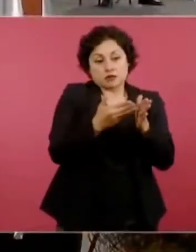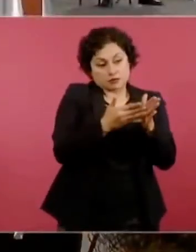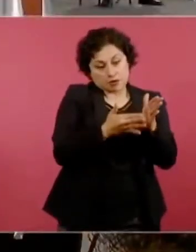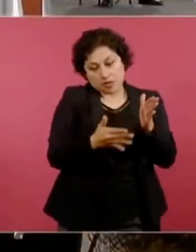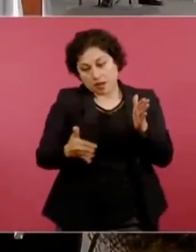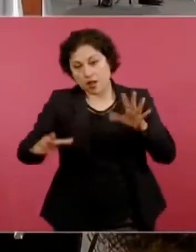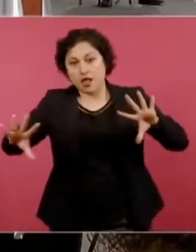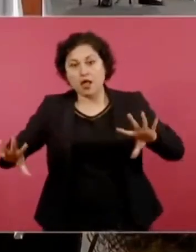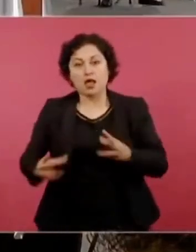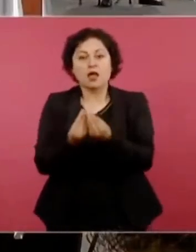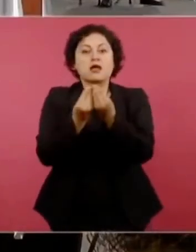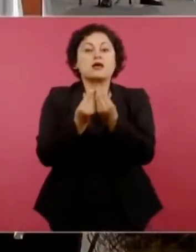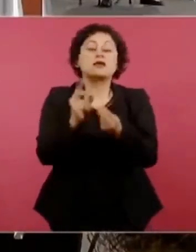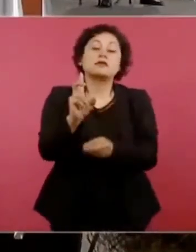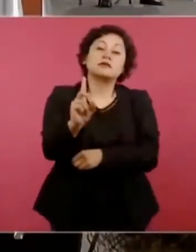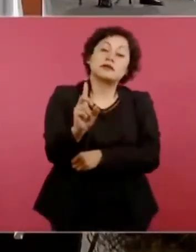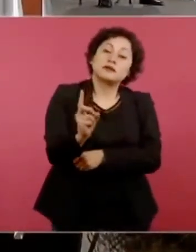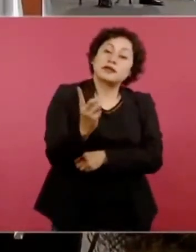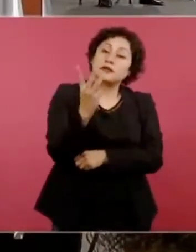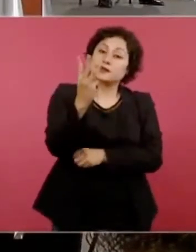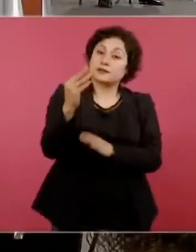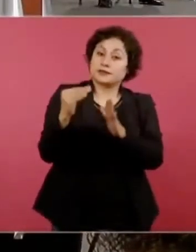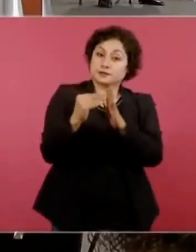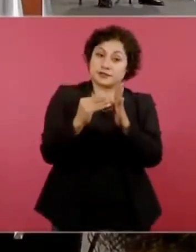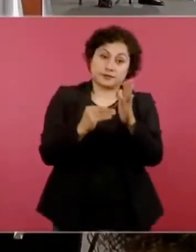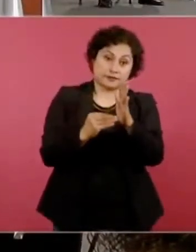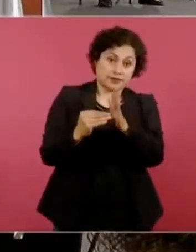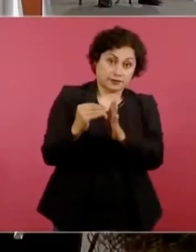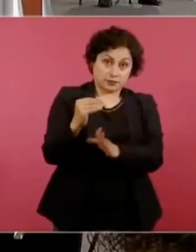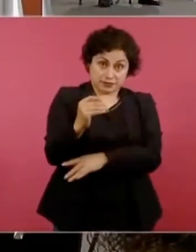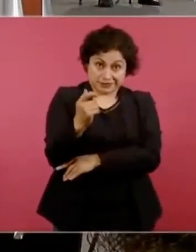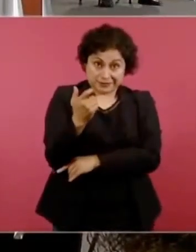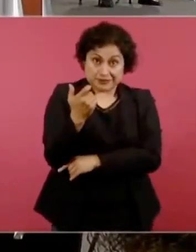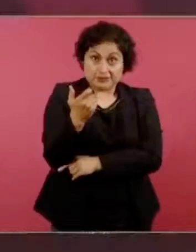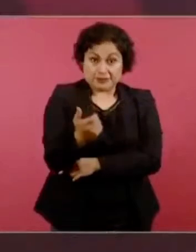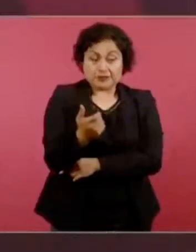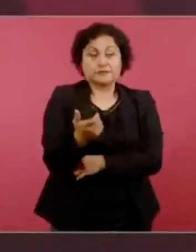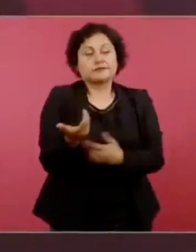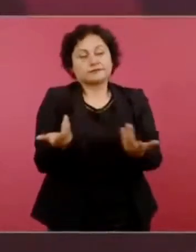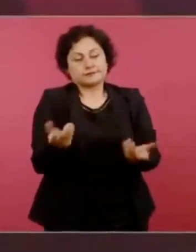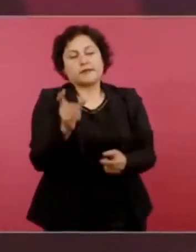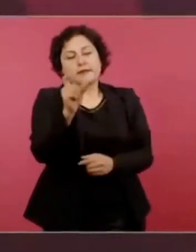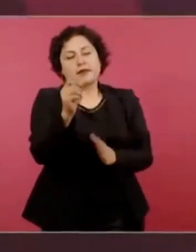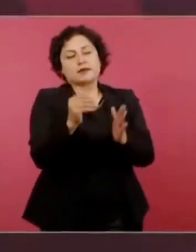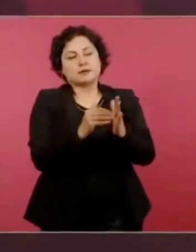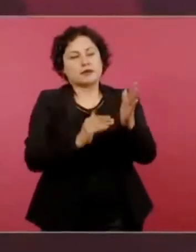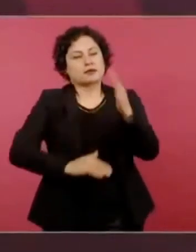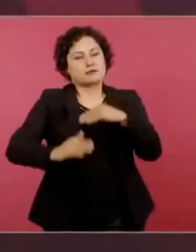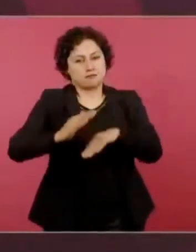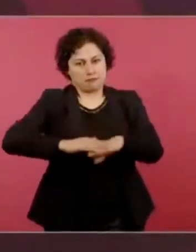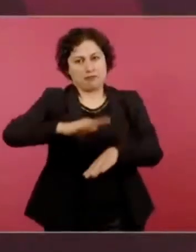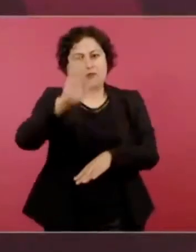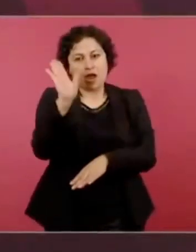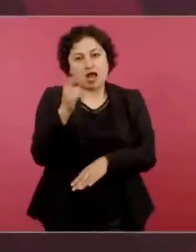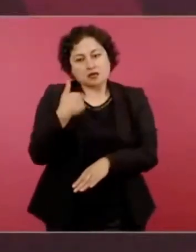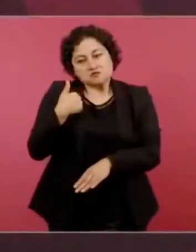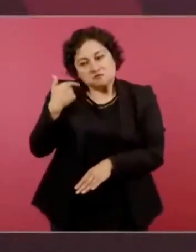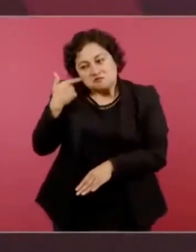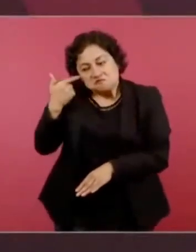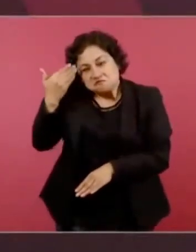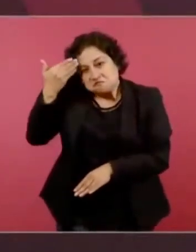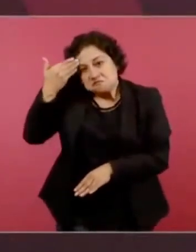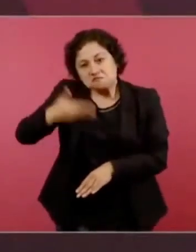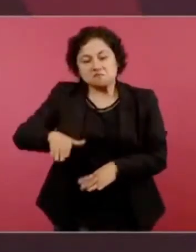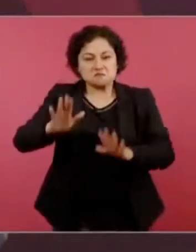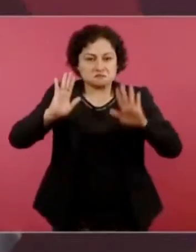son ya 33.000 millones de pesos. De más de 20,000 millones. Eso es lo que yo sé. Y